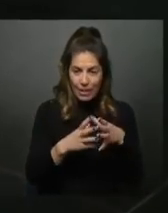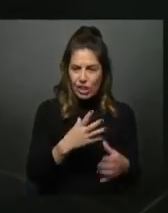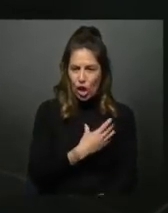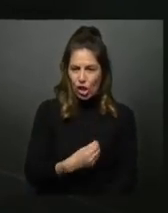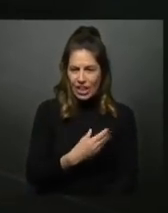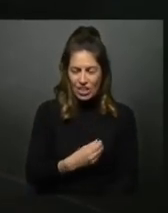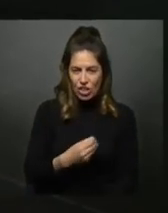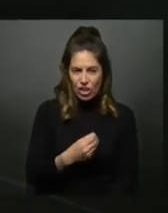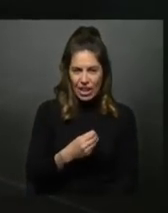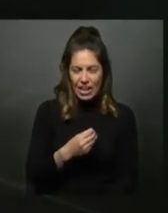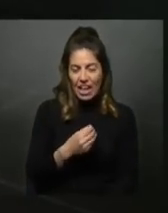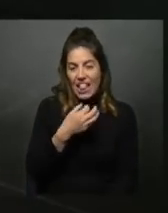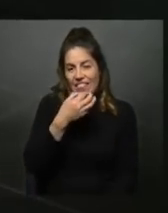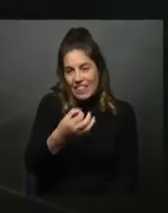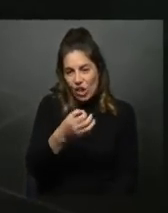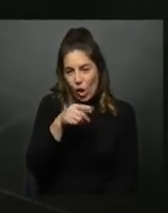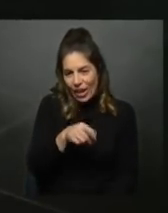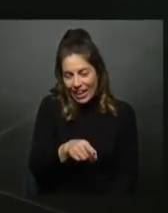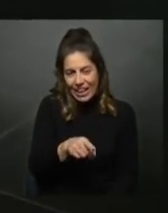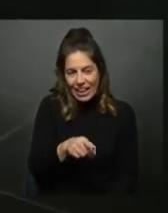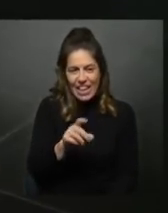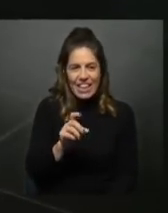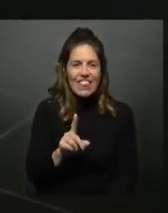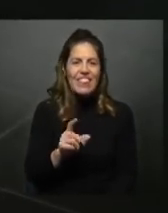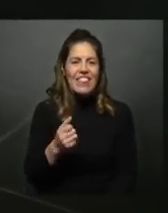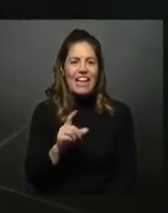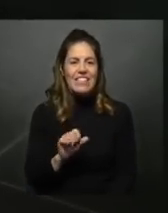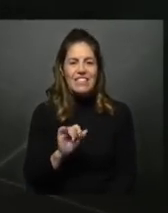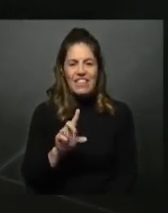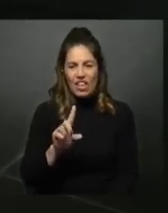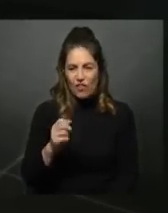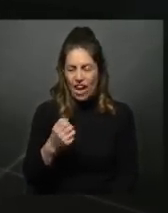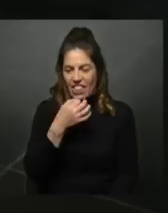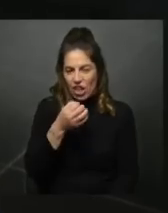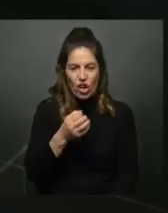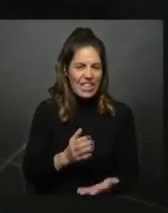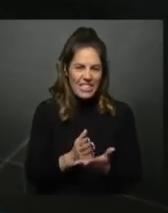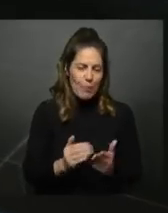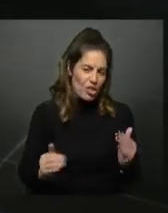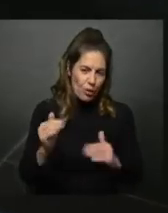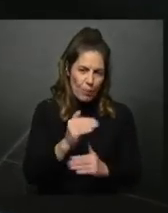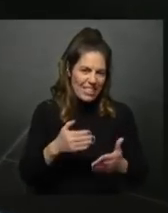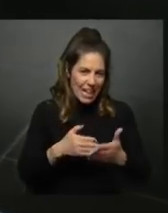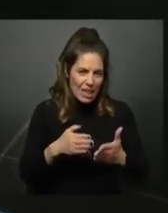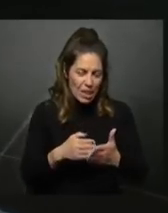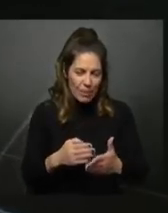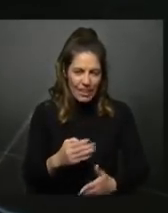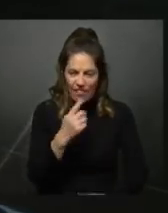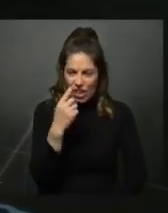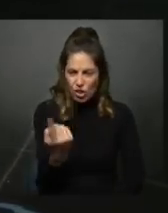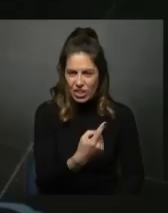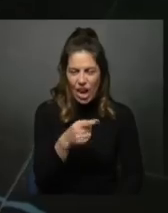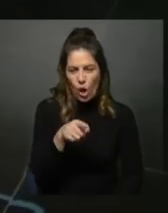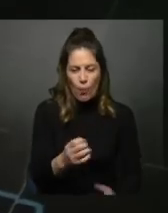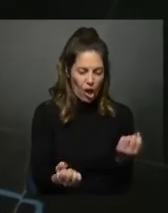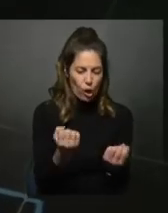cometió una especie de sincericidio diciendo que él siempre sobrepasa los límites de velocidad y que como es un conductor experto bueno